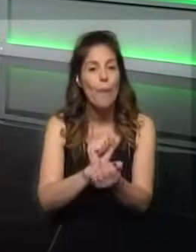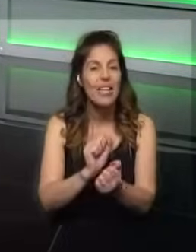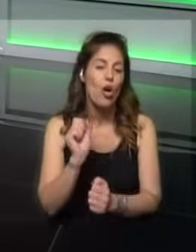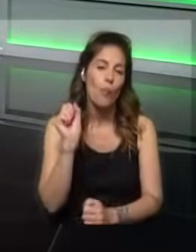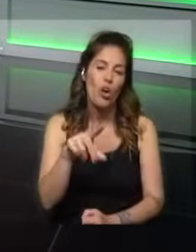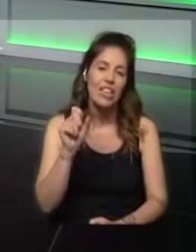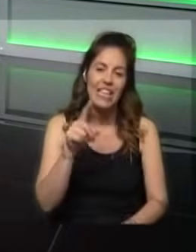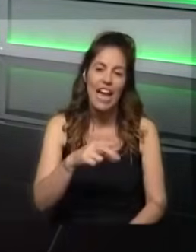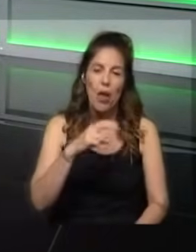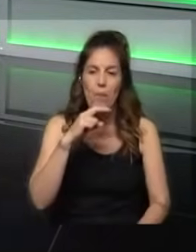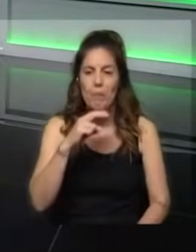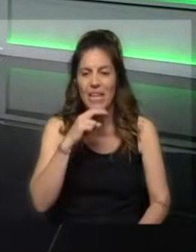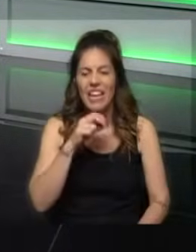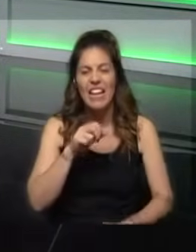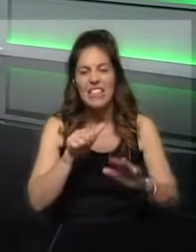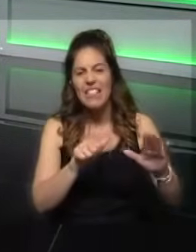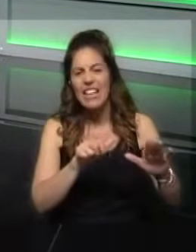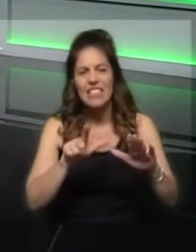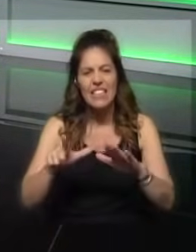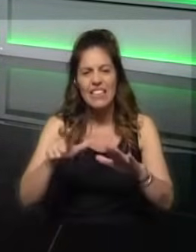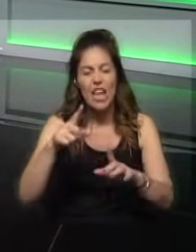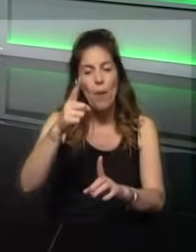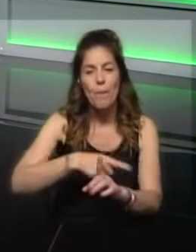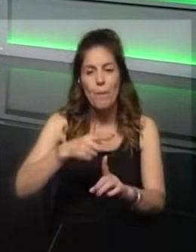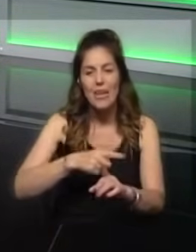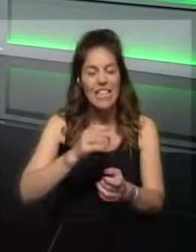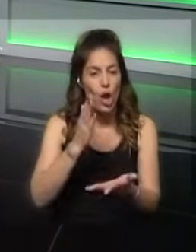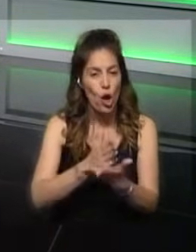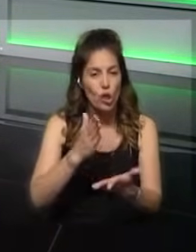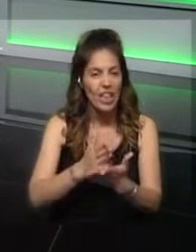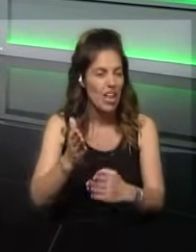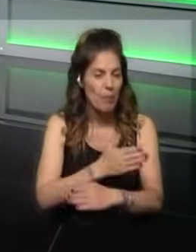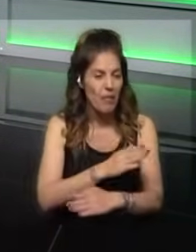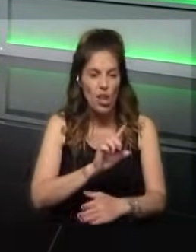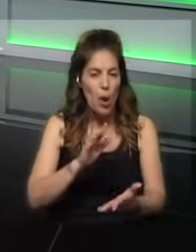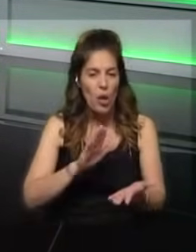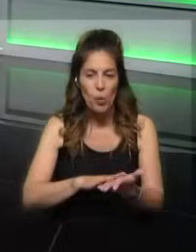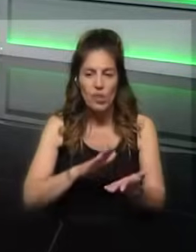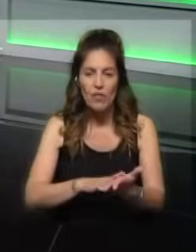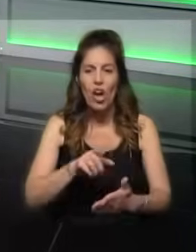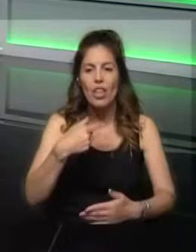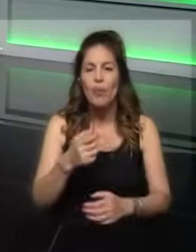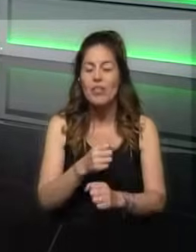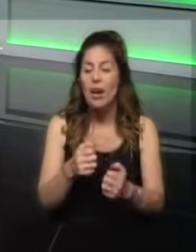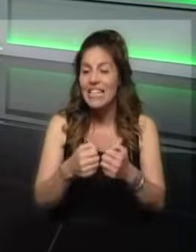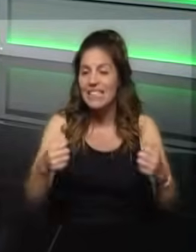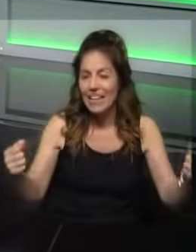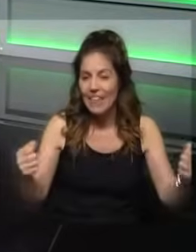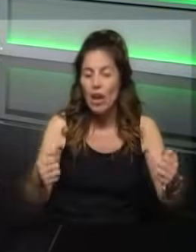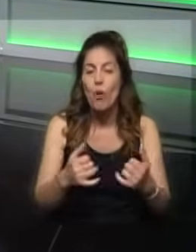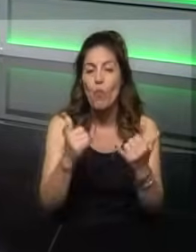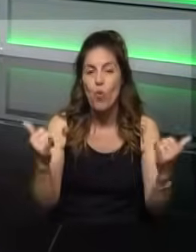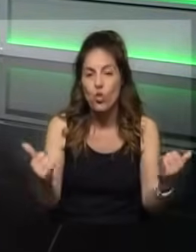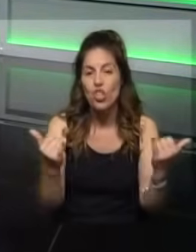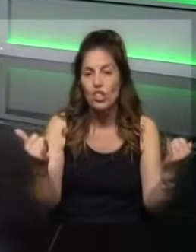piedras que tienen a veces hasta 6 s meses de condena previa sin ningún tipo de justificativo y después eso se puede extender por mucho